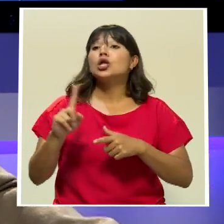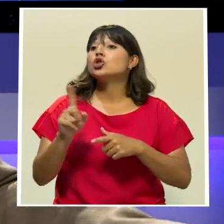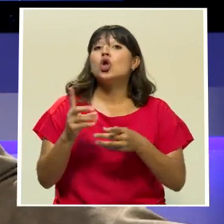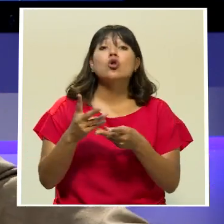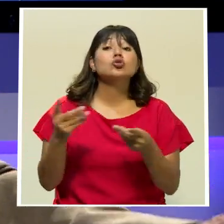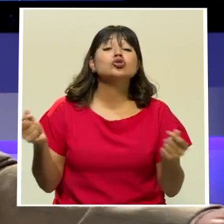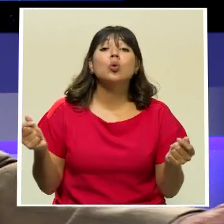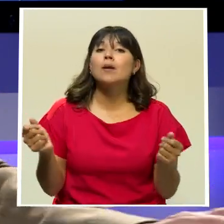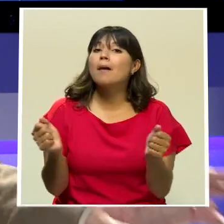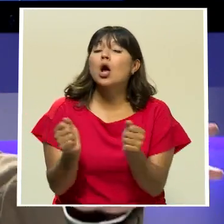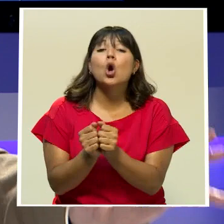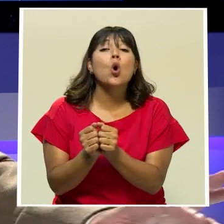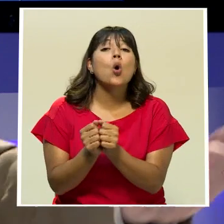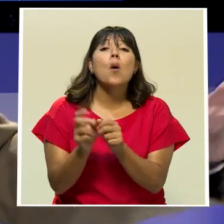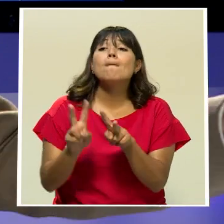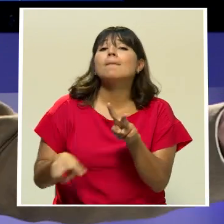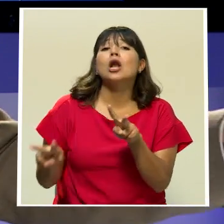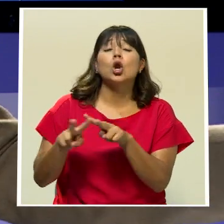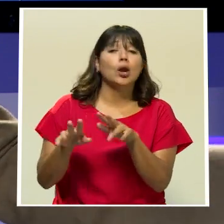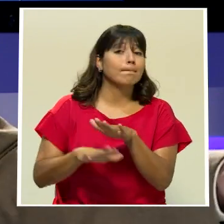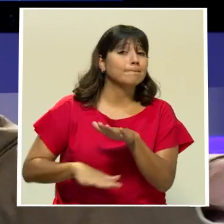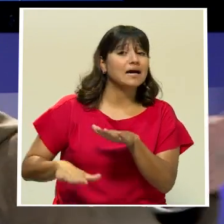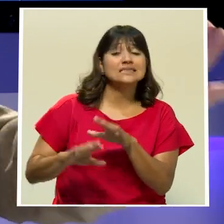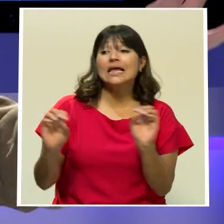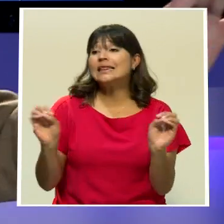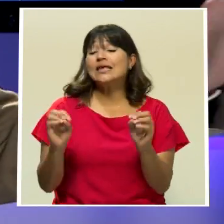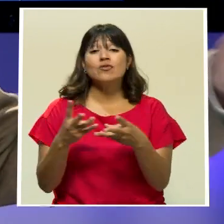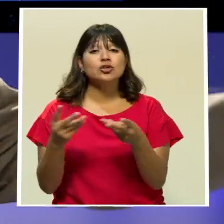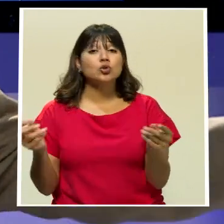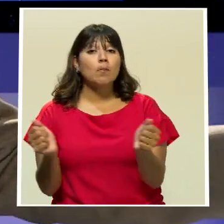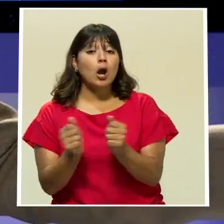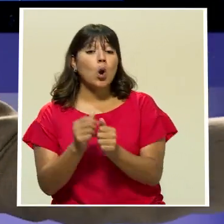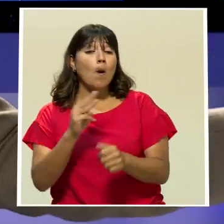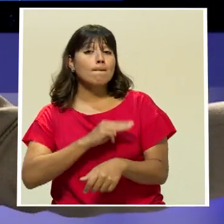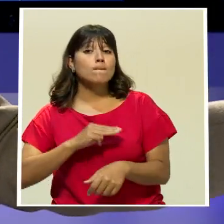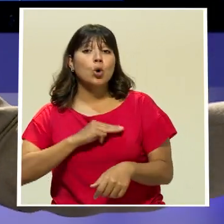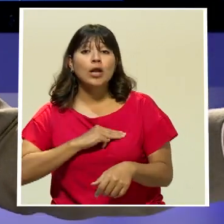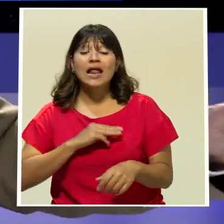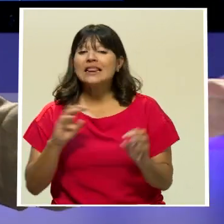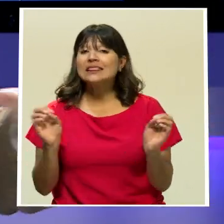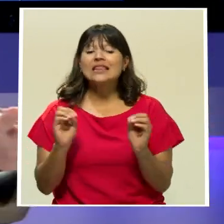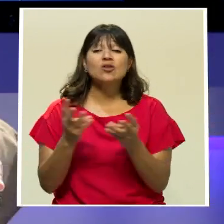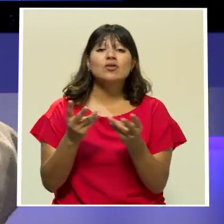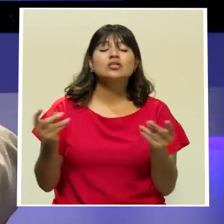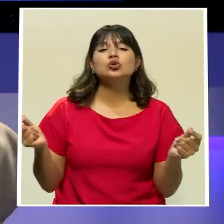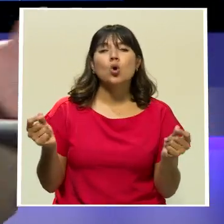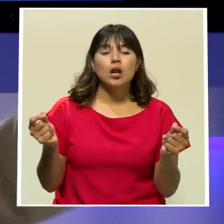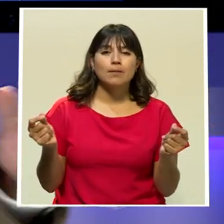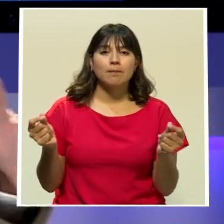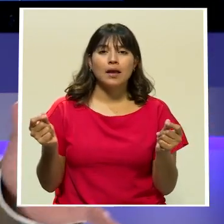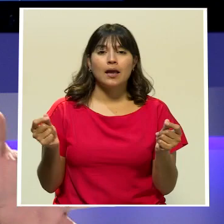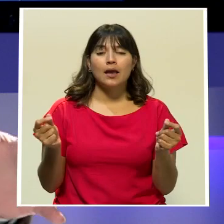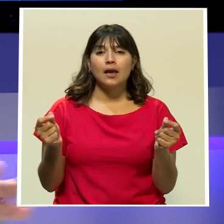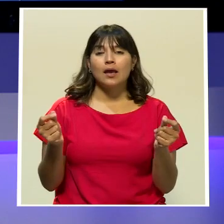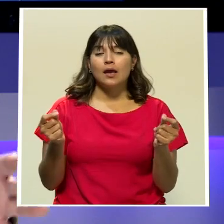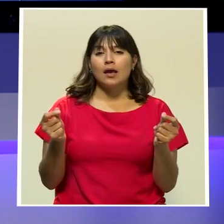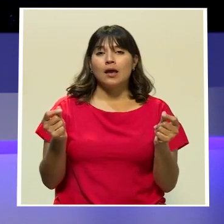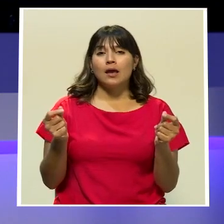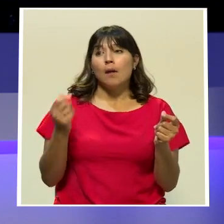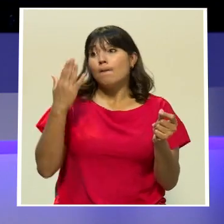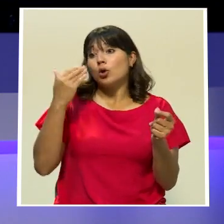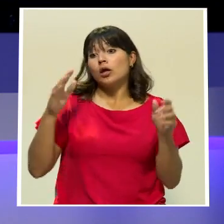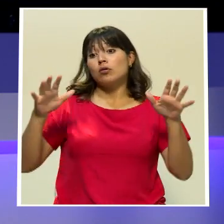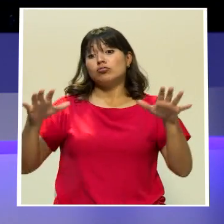valores primarios, de firmeza, ni a punta de moralismos, ni a punta ni se resuelve porque unos tecnócratas se